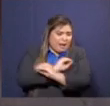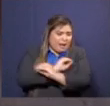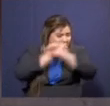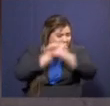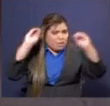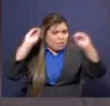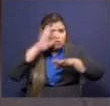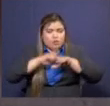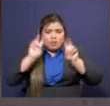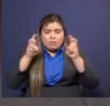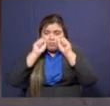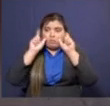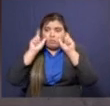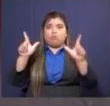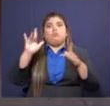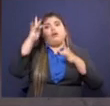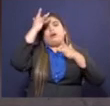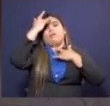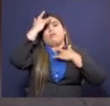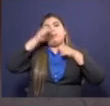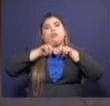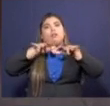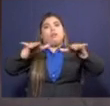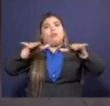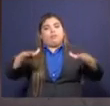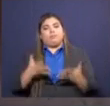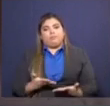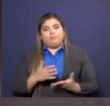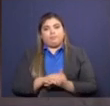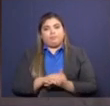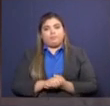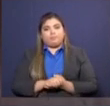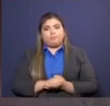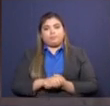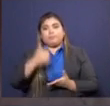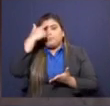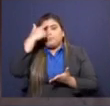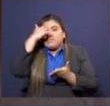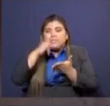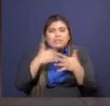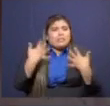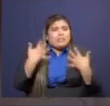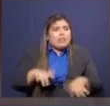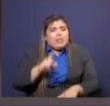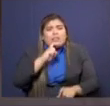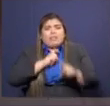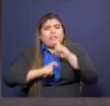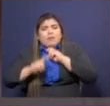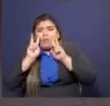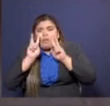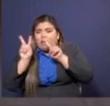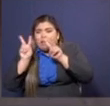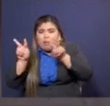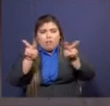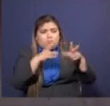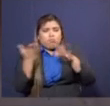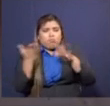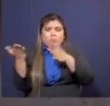una situación similar. Las proyecciones catastróficas